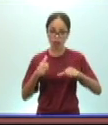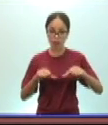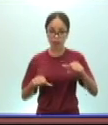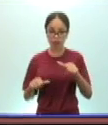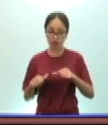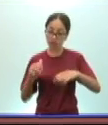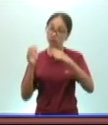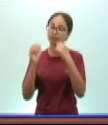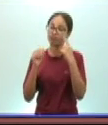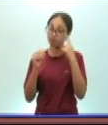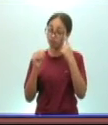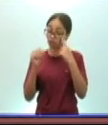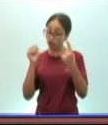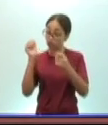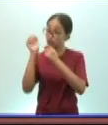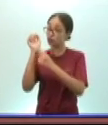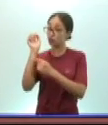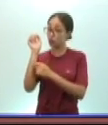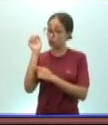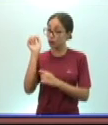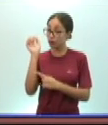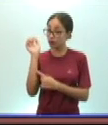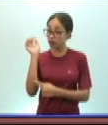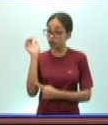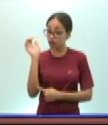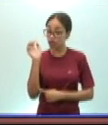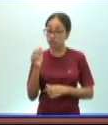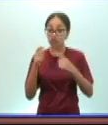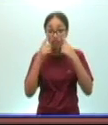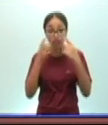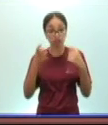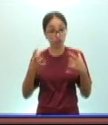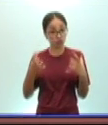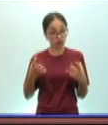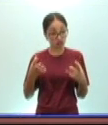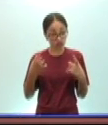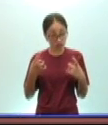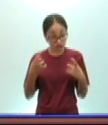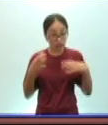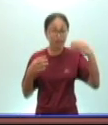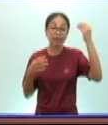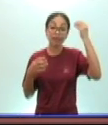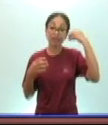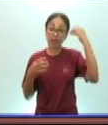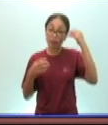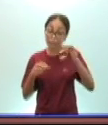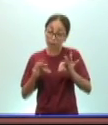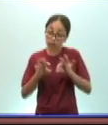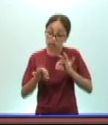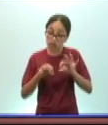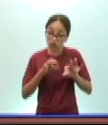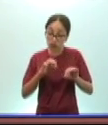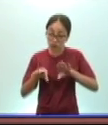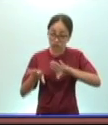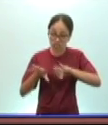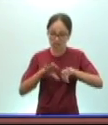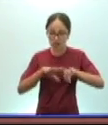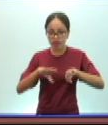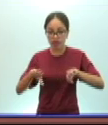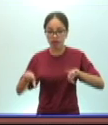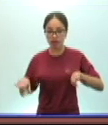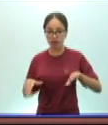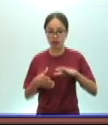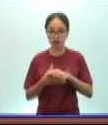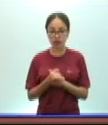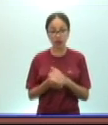sus propiedades. Es importante que ustedes tengan en cuenta que para seleccionar la operación de separación de los componentes de las